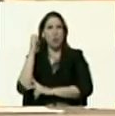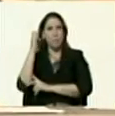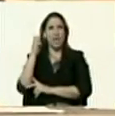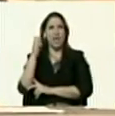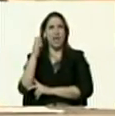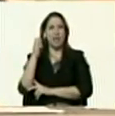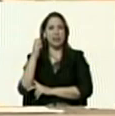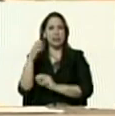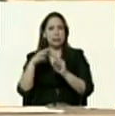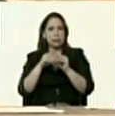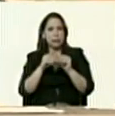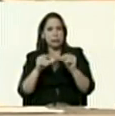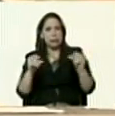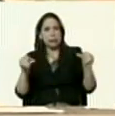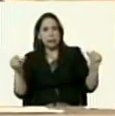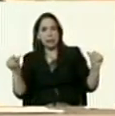aquí.